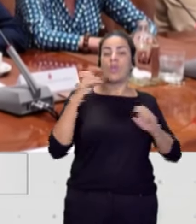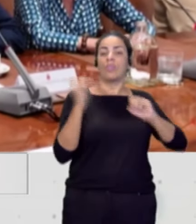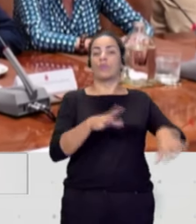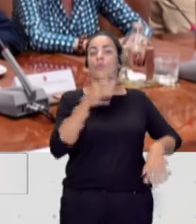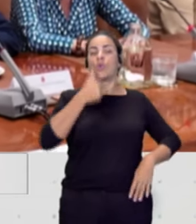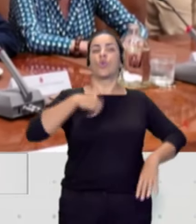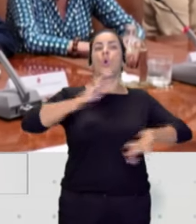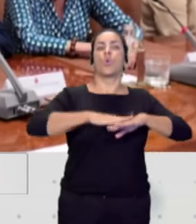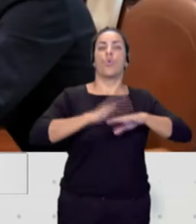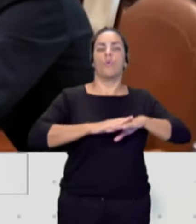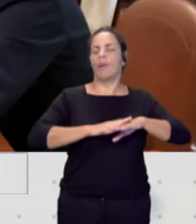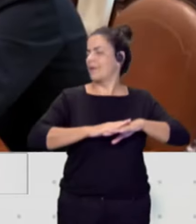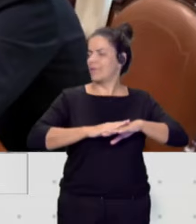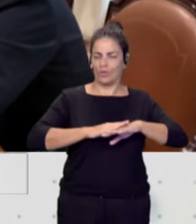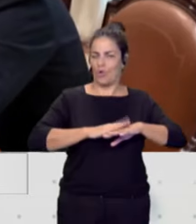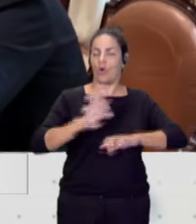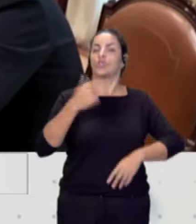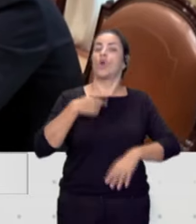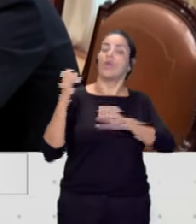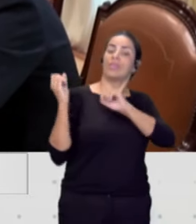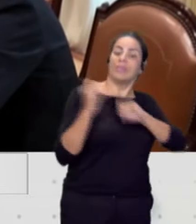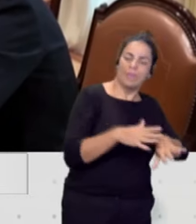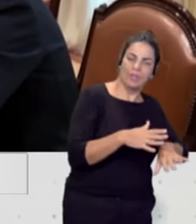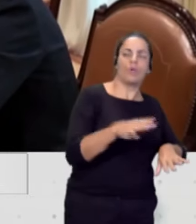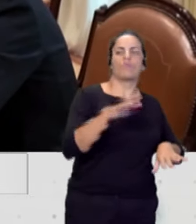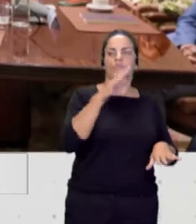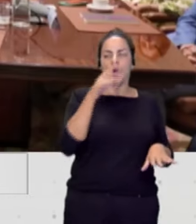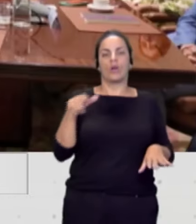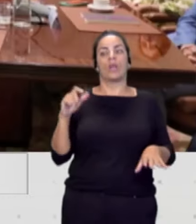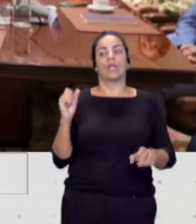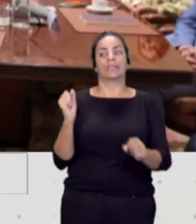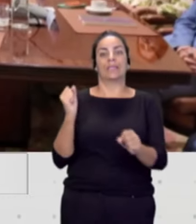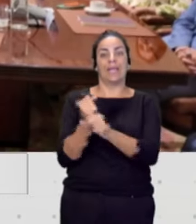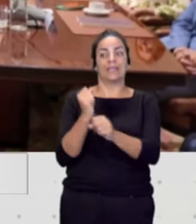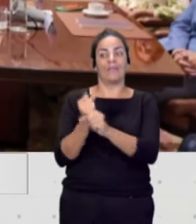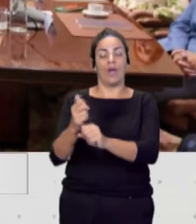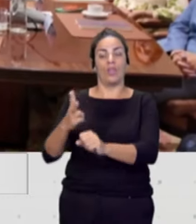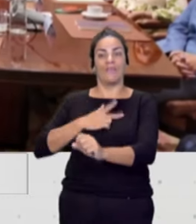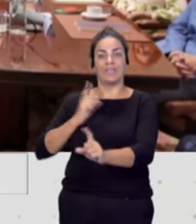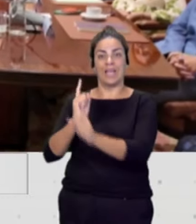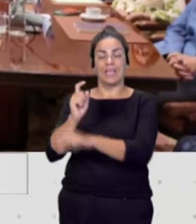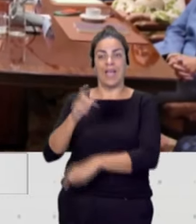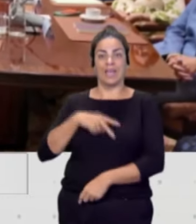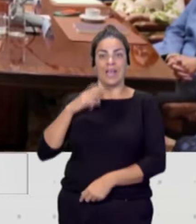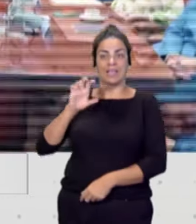ensuciar ni oscurecer el trabajo que tiene que hacer la Fiscalía General del Estado. Natacha,